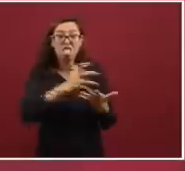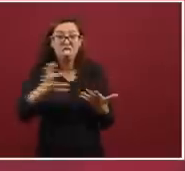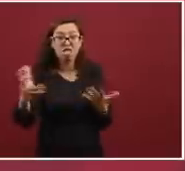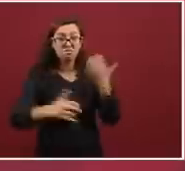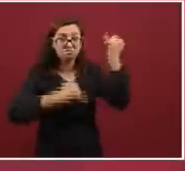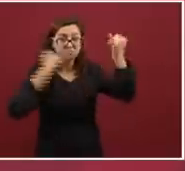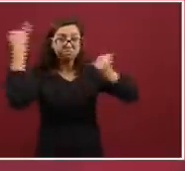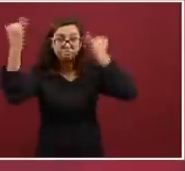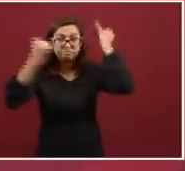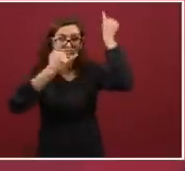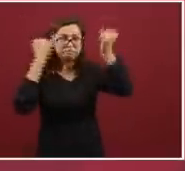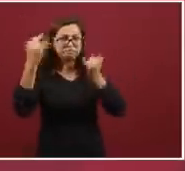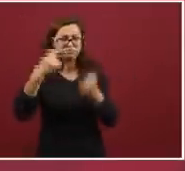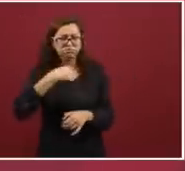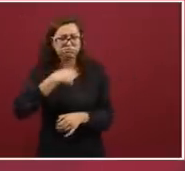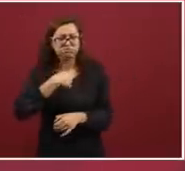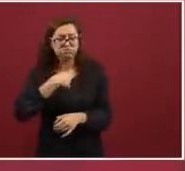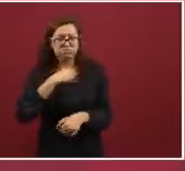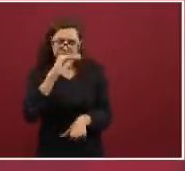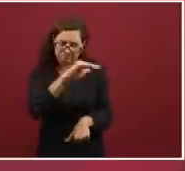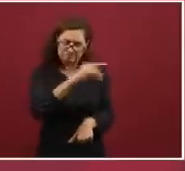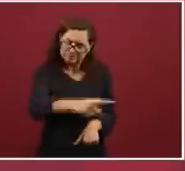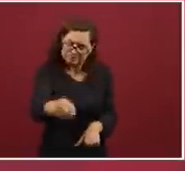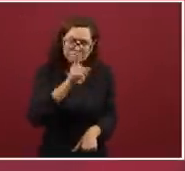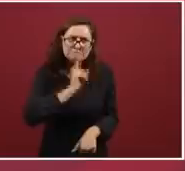son temas que no trato